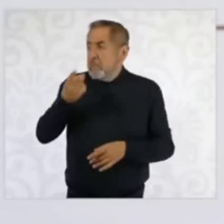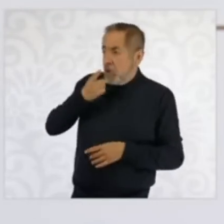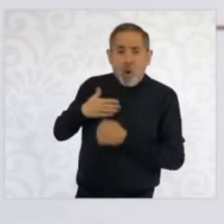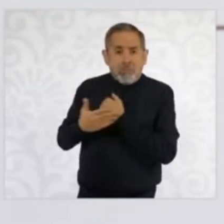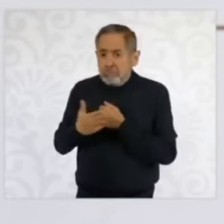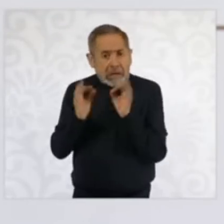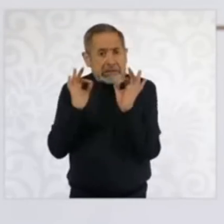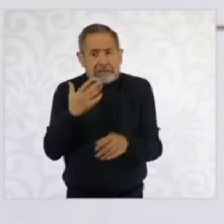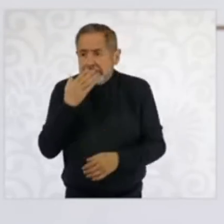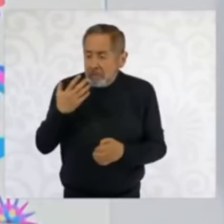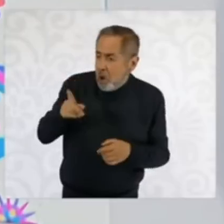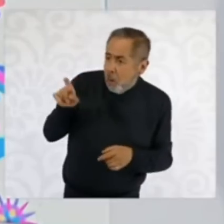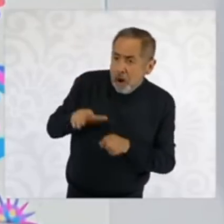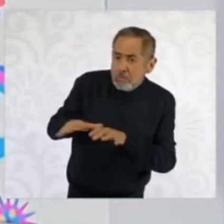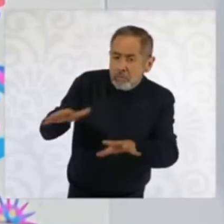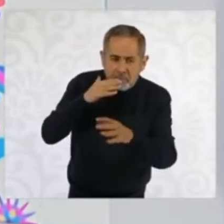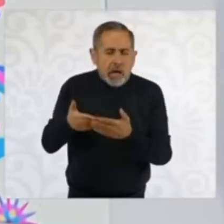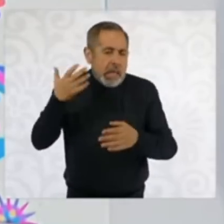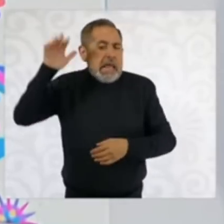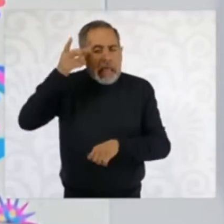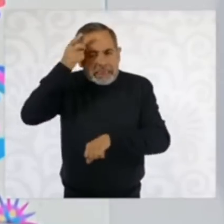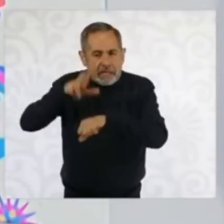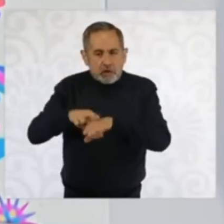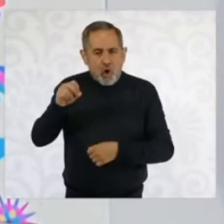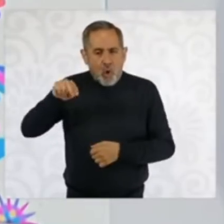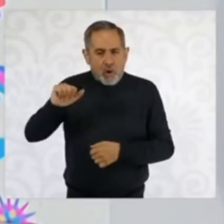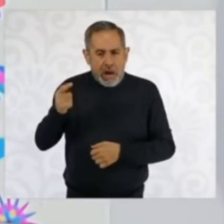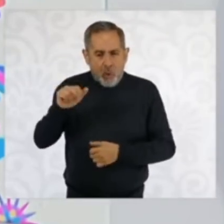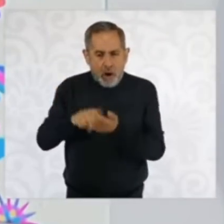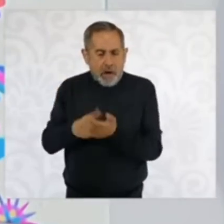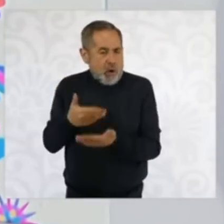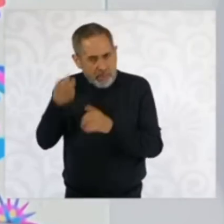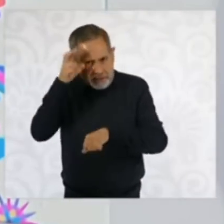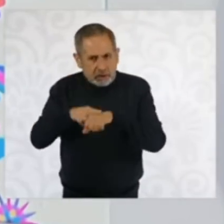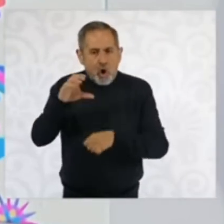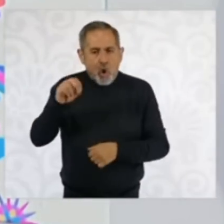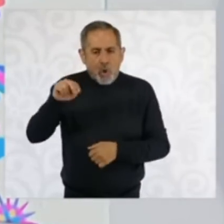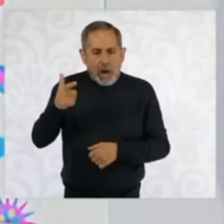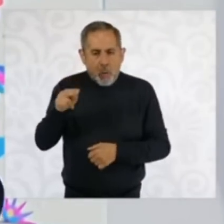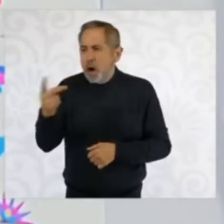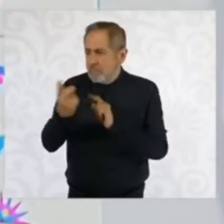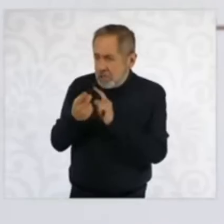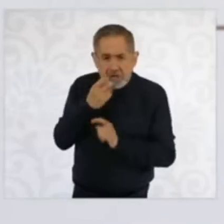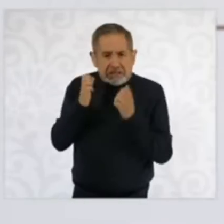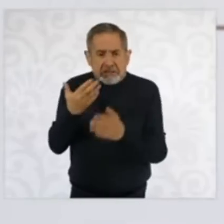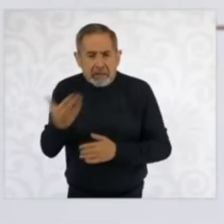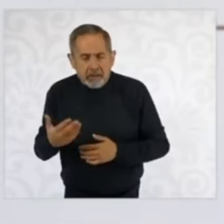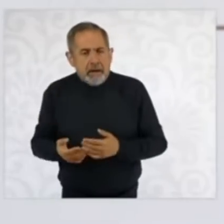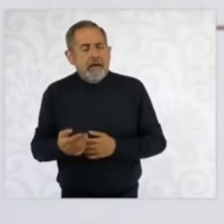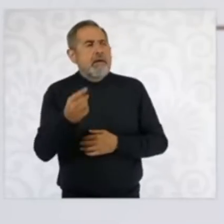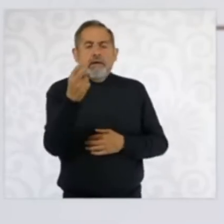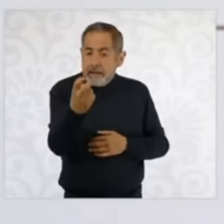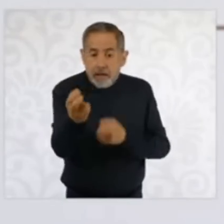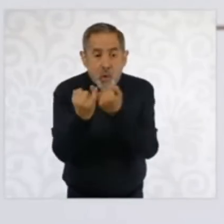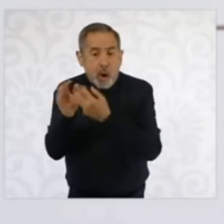informó el actual, entonces el director de Conagua y el actual director de Conagua, y es un ejemplo de cómo pueden